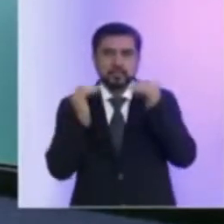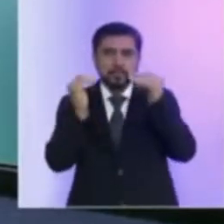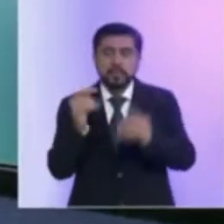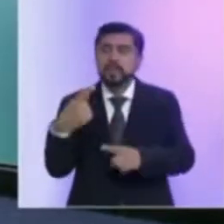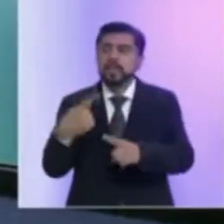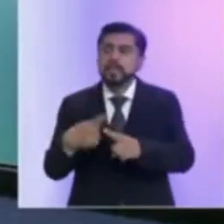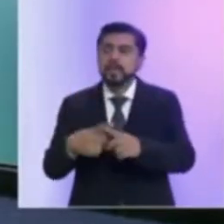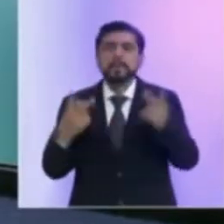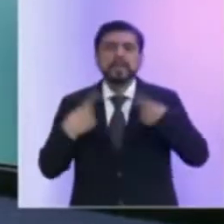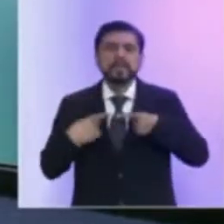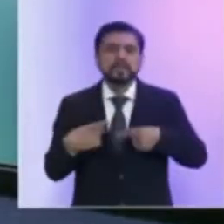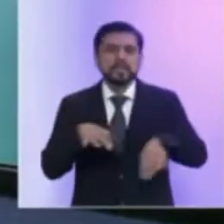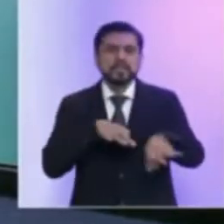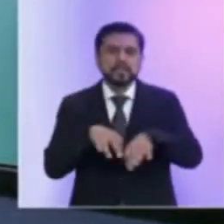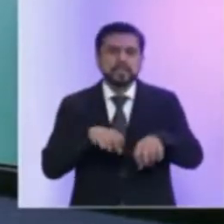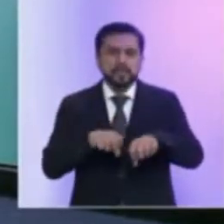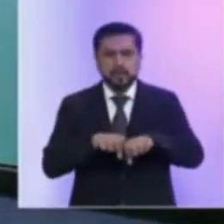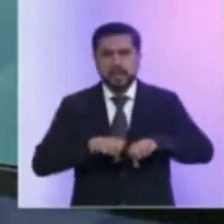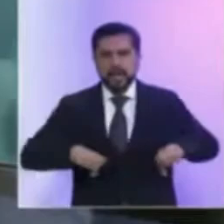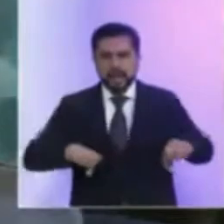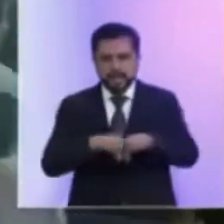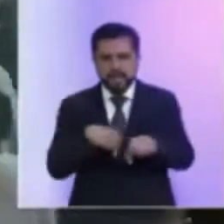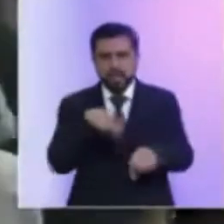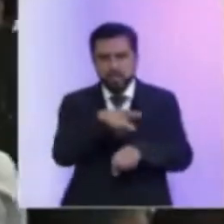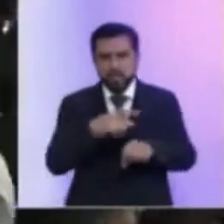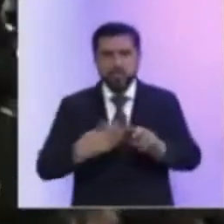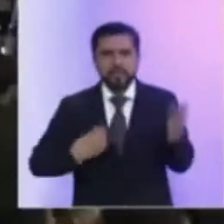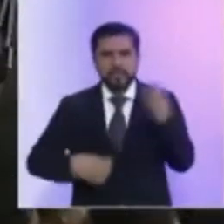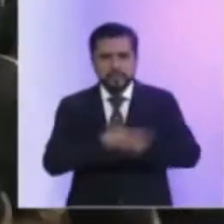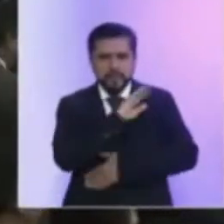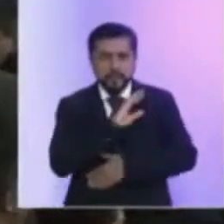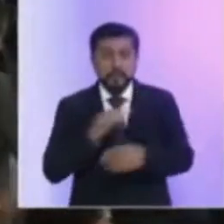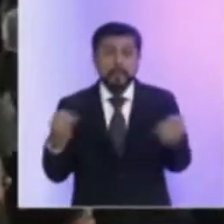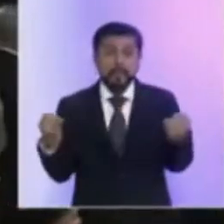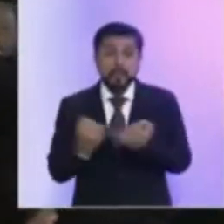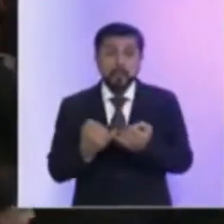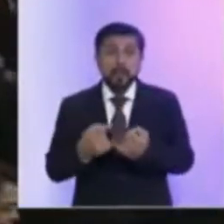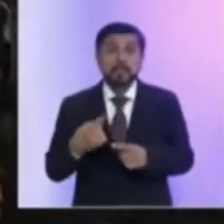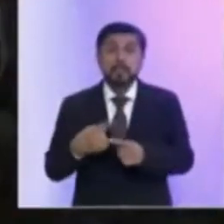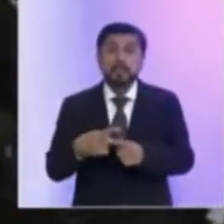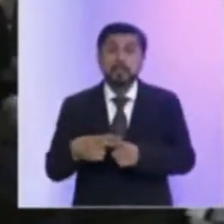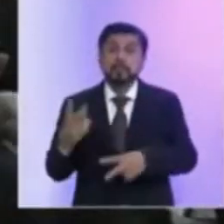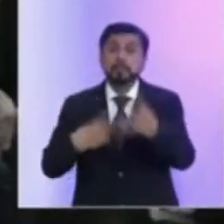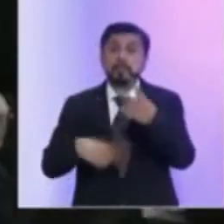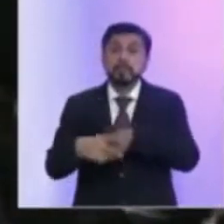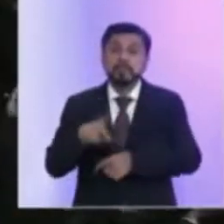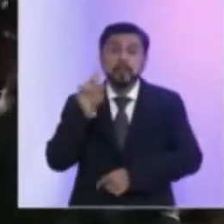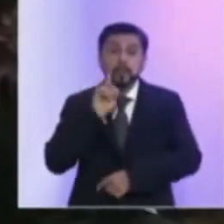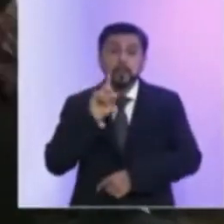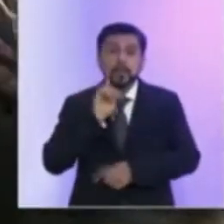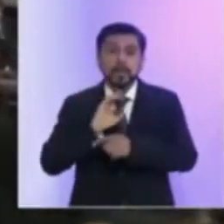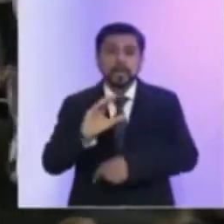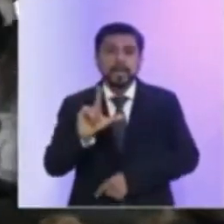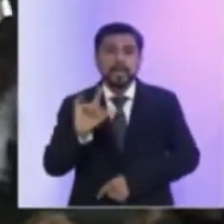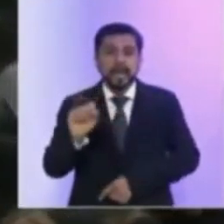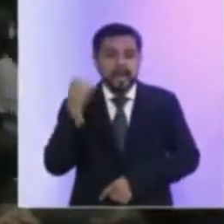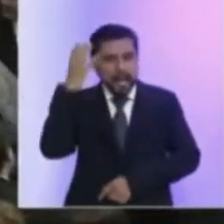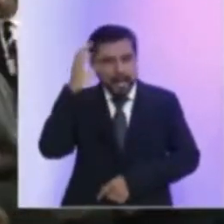gabinete oficial y ampliado. Clara Brugada, la candidata. Bueno, la, ¿no? Ya la jefa de gobierno electa, quiero decir, en la Ciudad